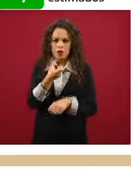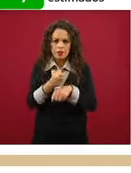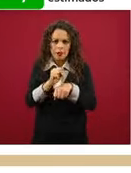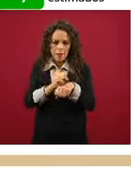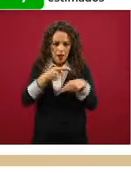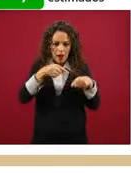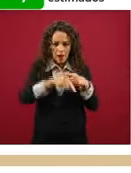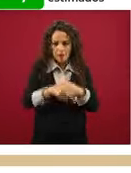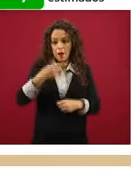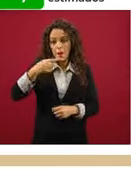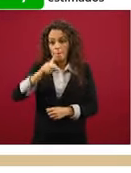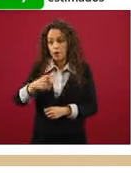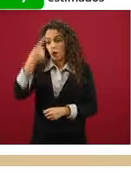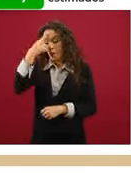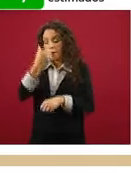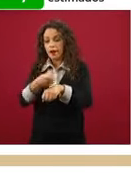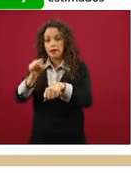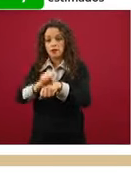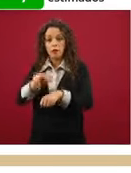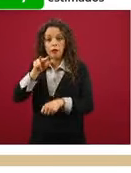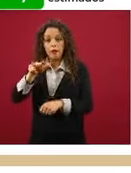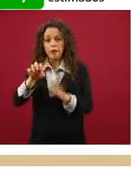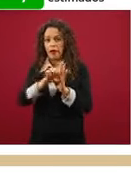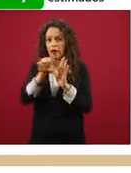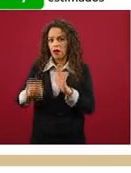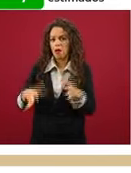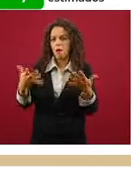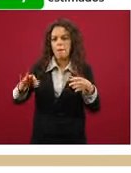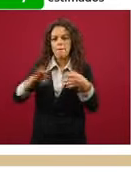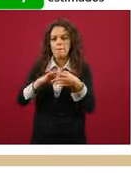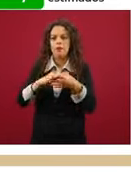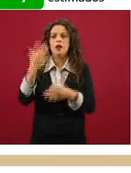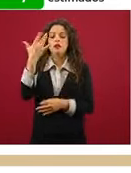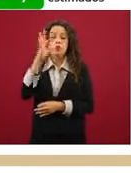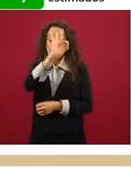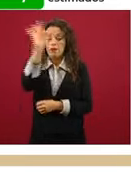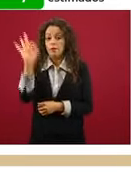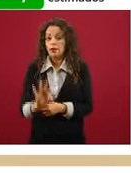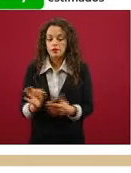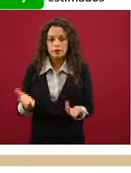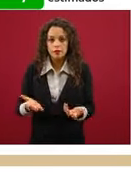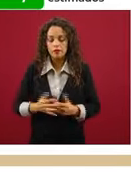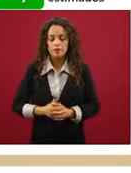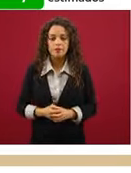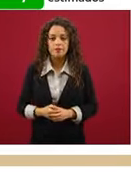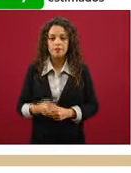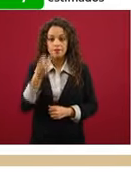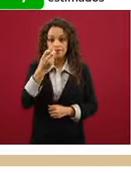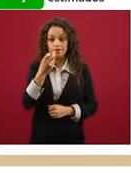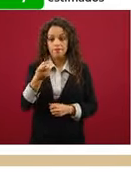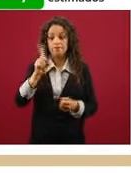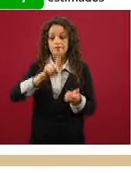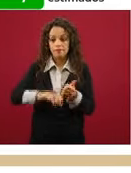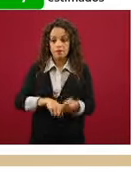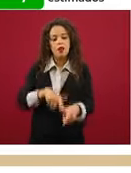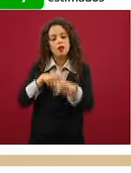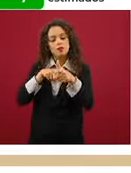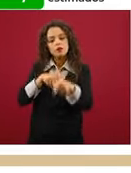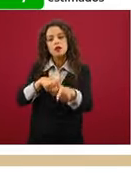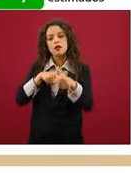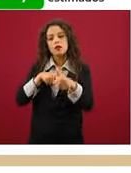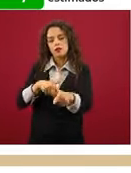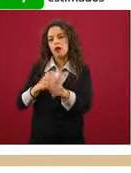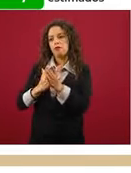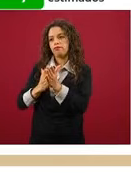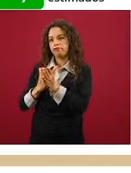positividad para la semana 18, por ejemplo, estaba cerca del 50%, y el porcentaje de positividad más bien ha seguido